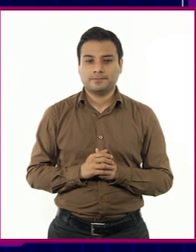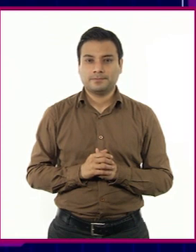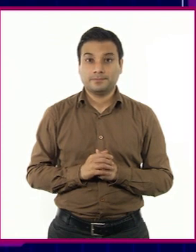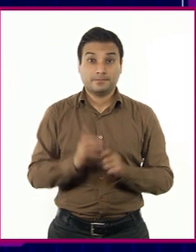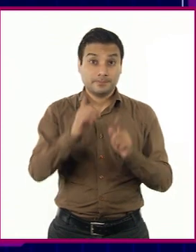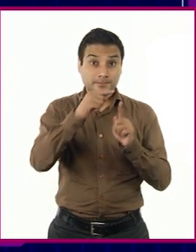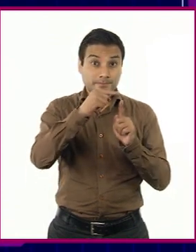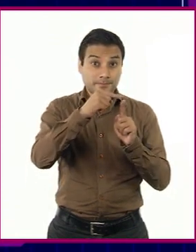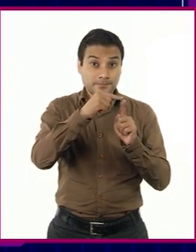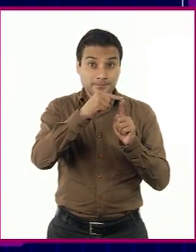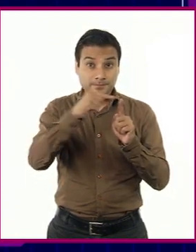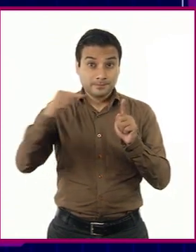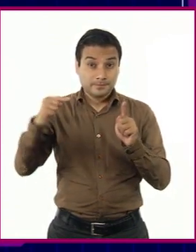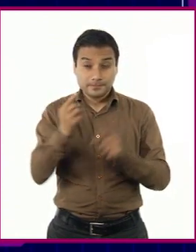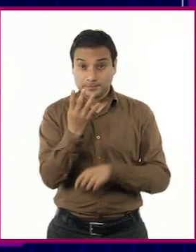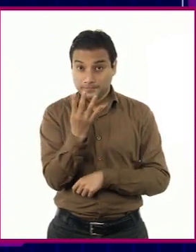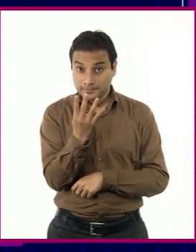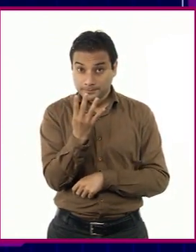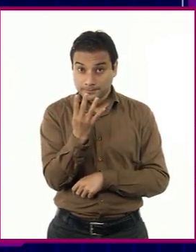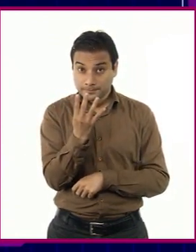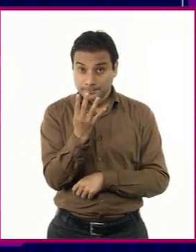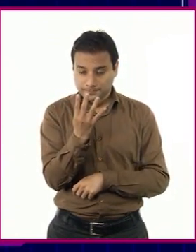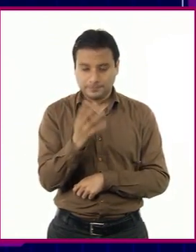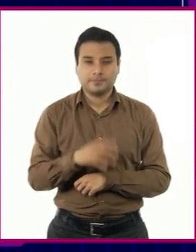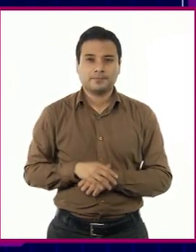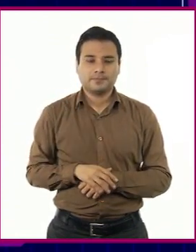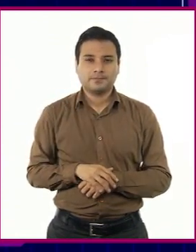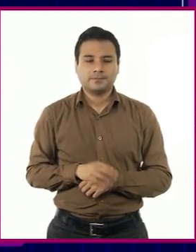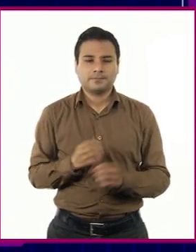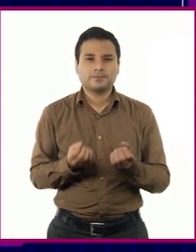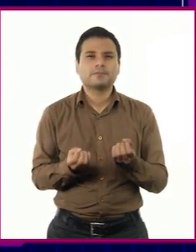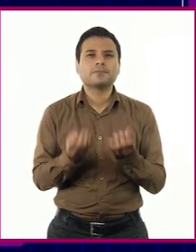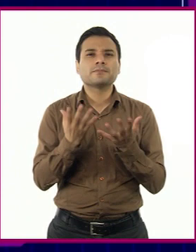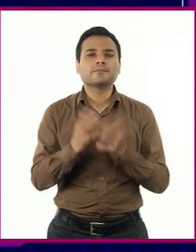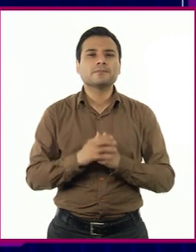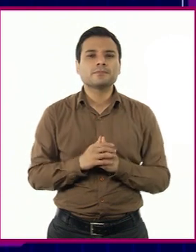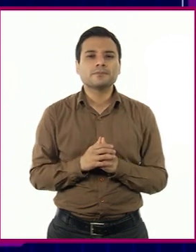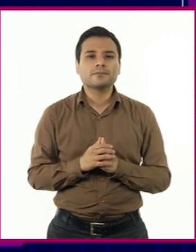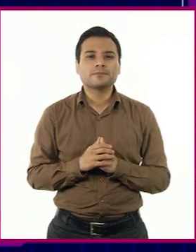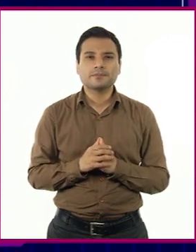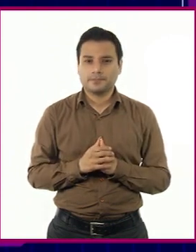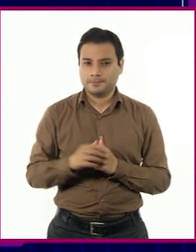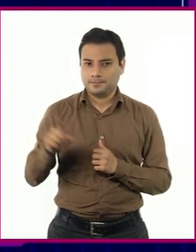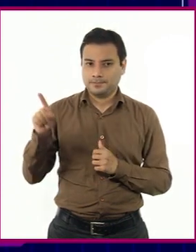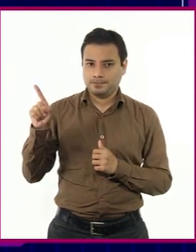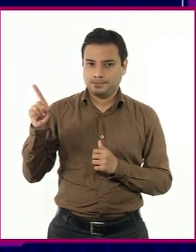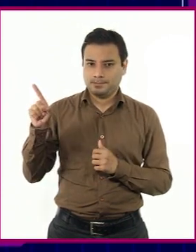todo dividido entre 4, a realizar las operaciones se tiene igual a